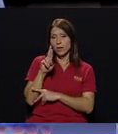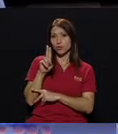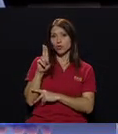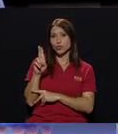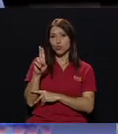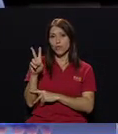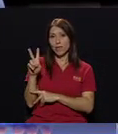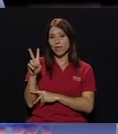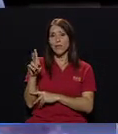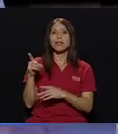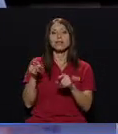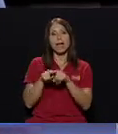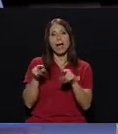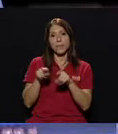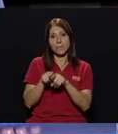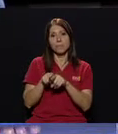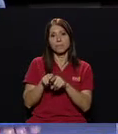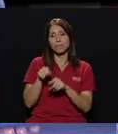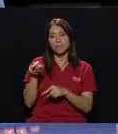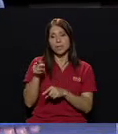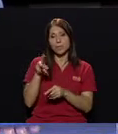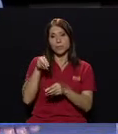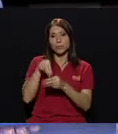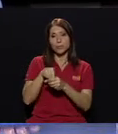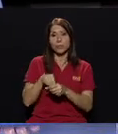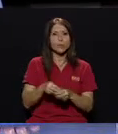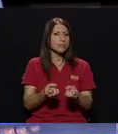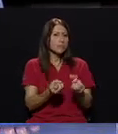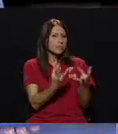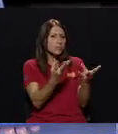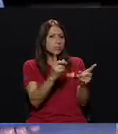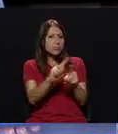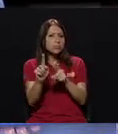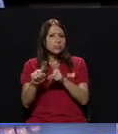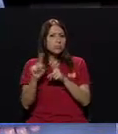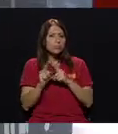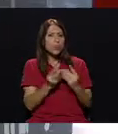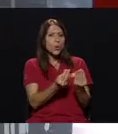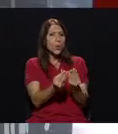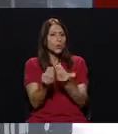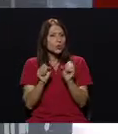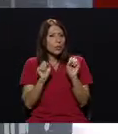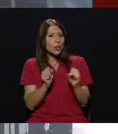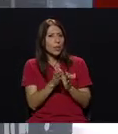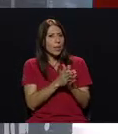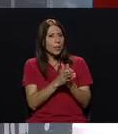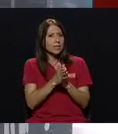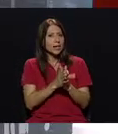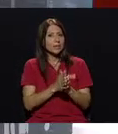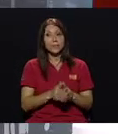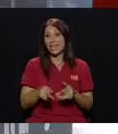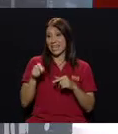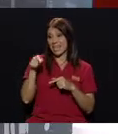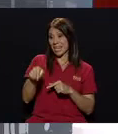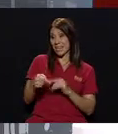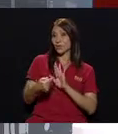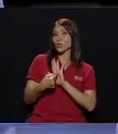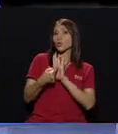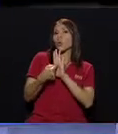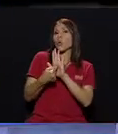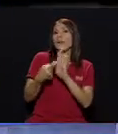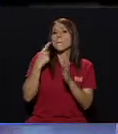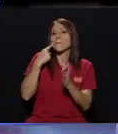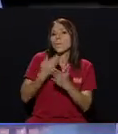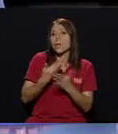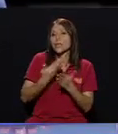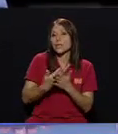rayos ultravioleta también. Creo que estas también, las cremas también tienen algo de esto. Múltiples productos en que se puede aprovechar la miel. Y esto, digamos, es una muestra,